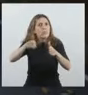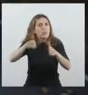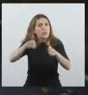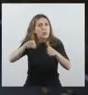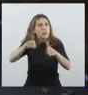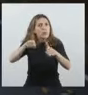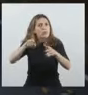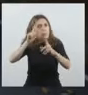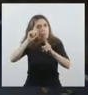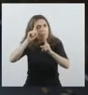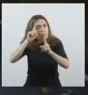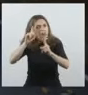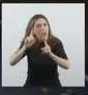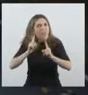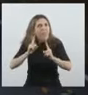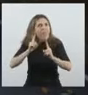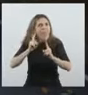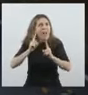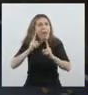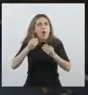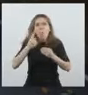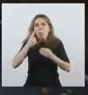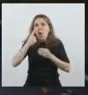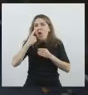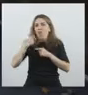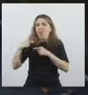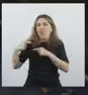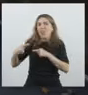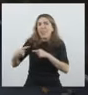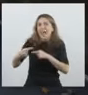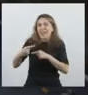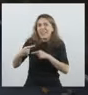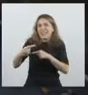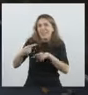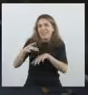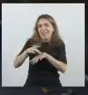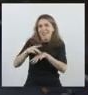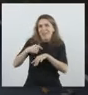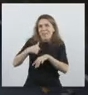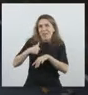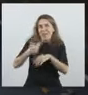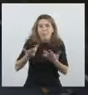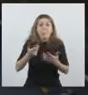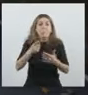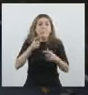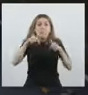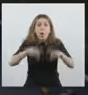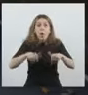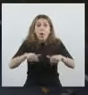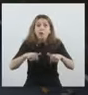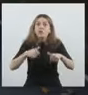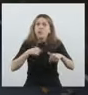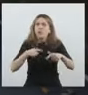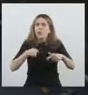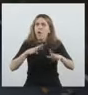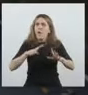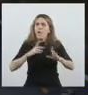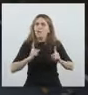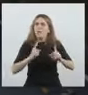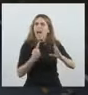de atender la evolución de mi enfermedad. Hoy mismo sigo aislado y en